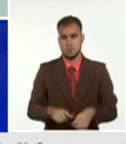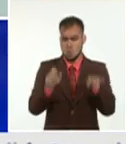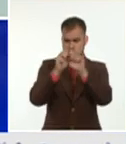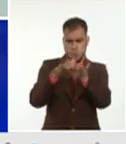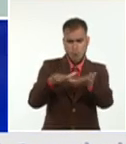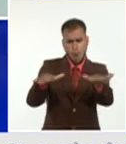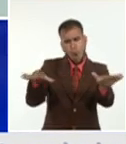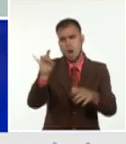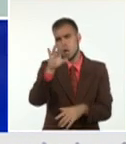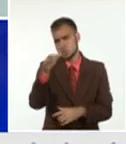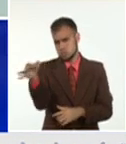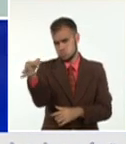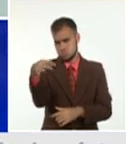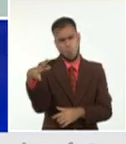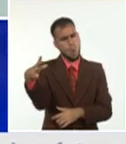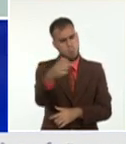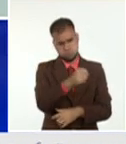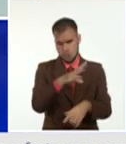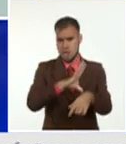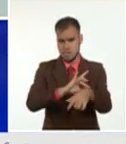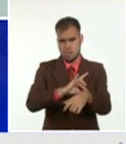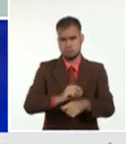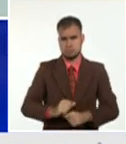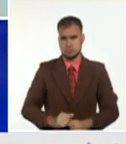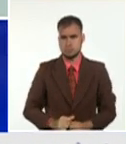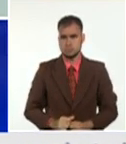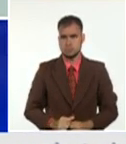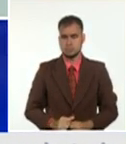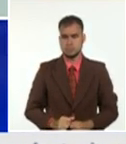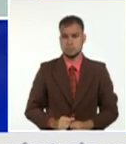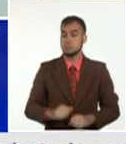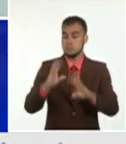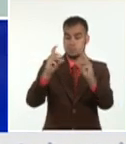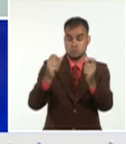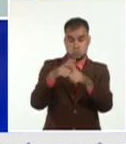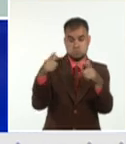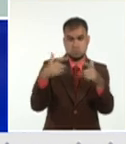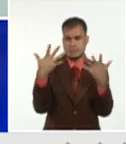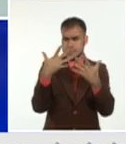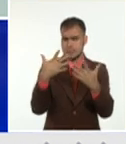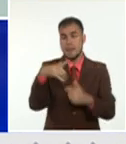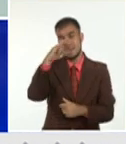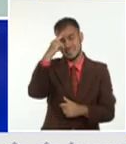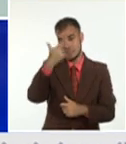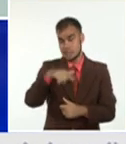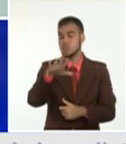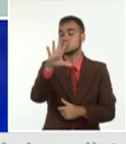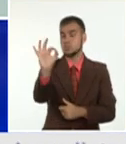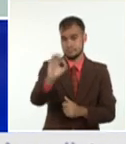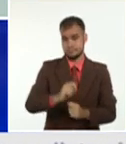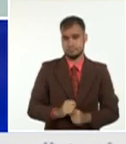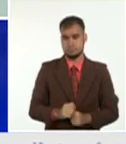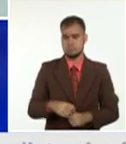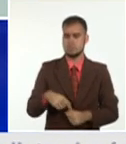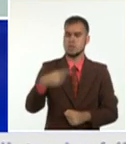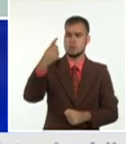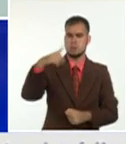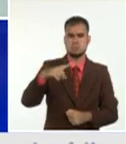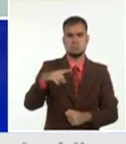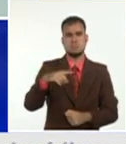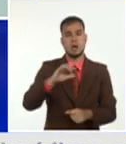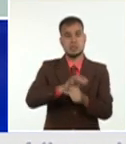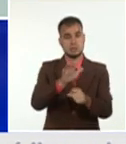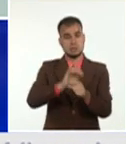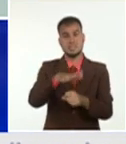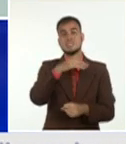municipios. Ayer con las cifras más altas, en La Lisa 50, Arroyo Naranjo y Cerro con